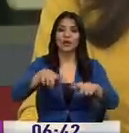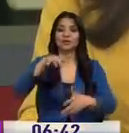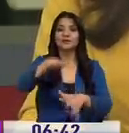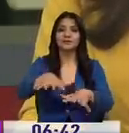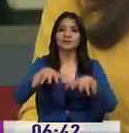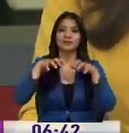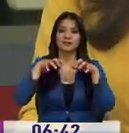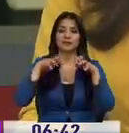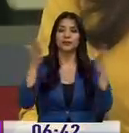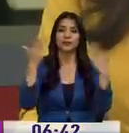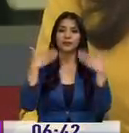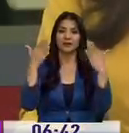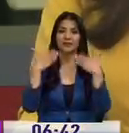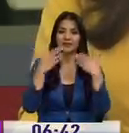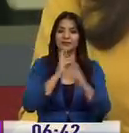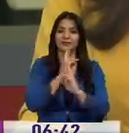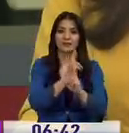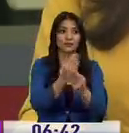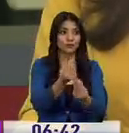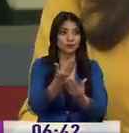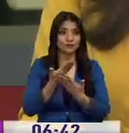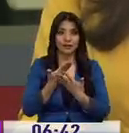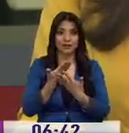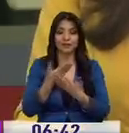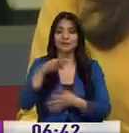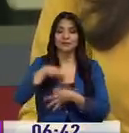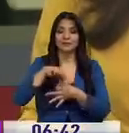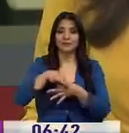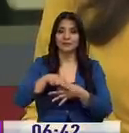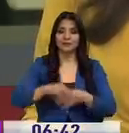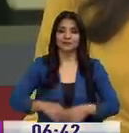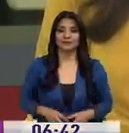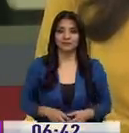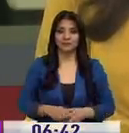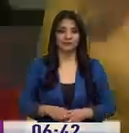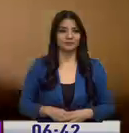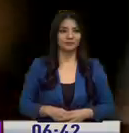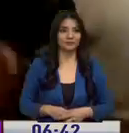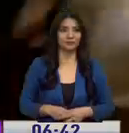Convenciones del Puerto Principal, conocer los resultados preliminares de las votaciones.